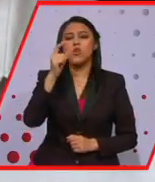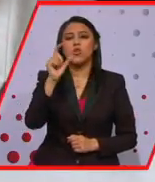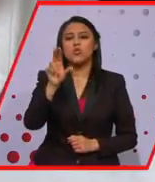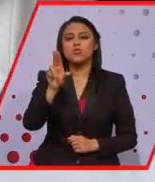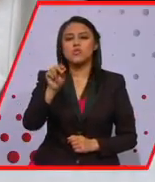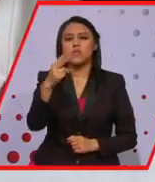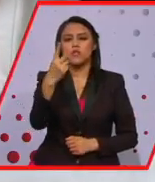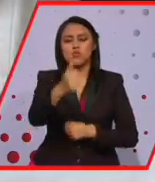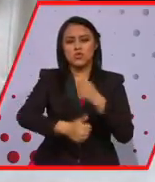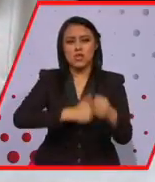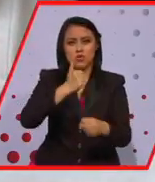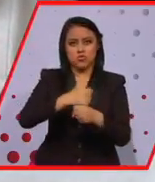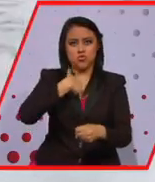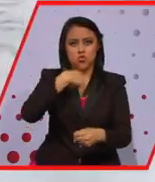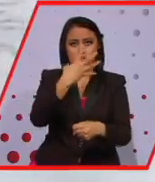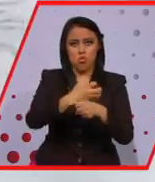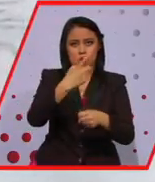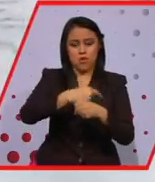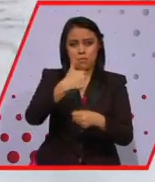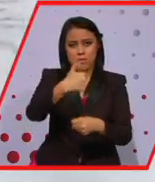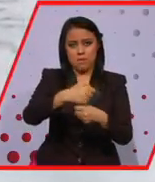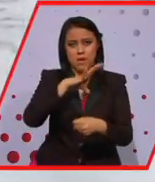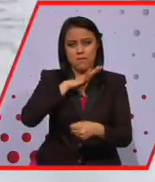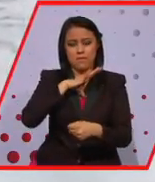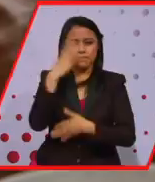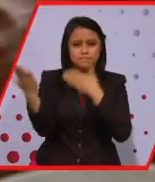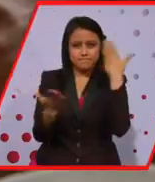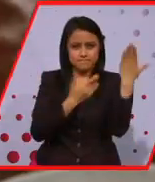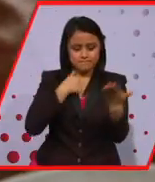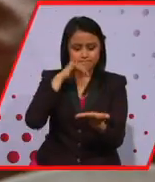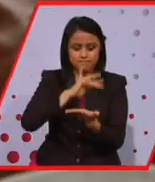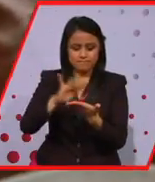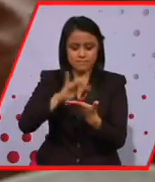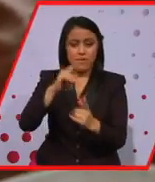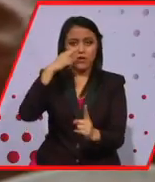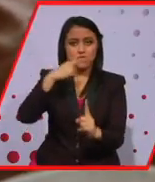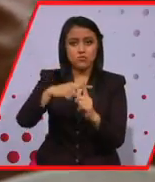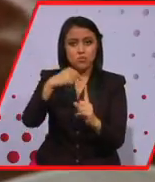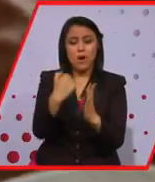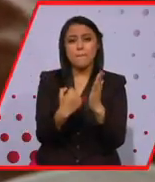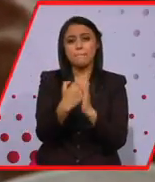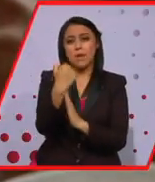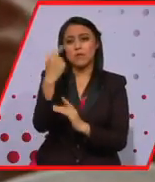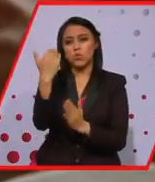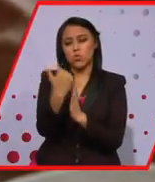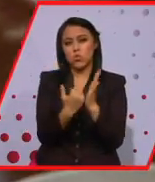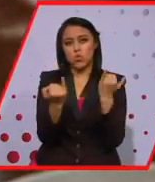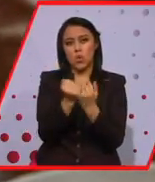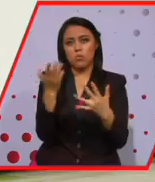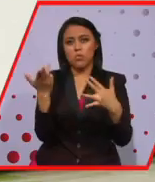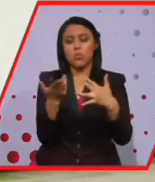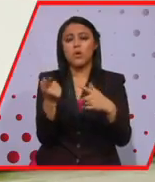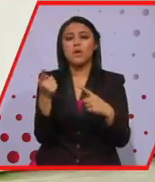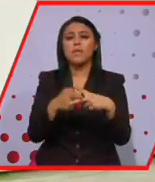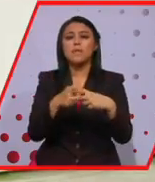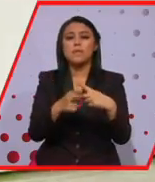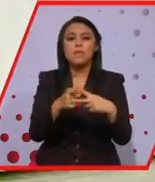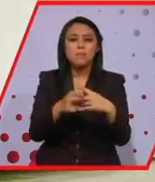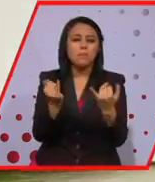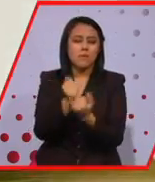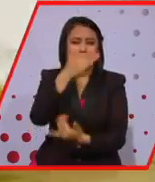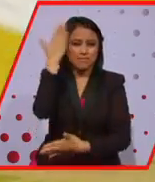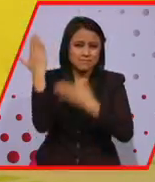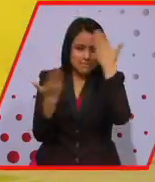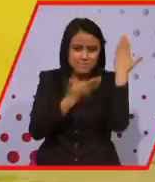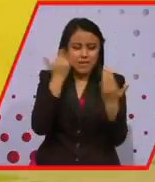primaria, voy en cuarto año. He aprendido a leer, sumar, restar, multiplicar, ya voy en las divisiones. Agarro